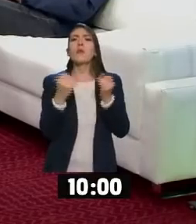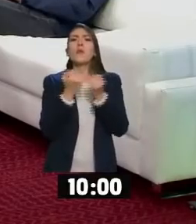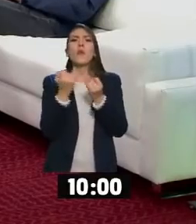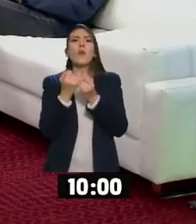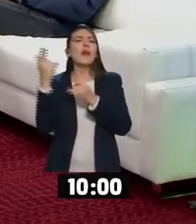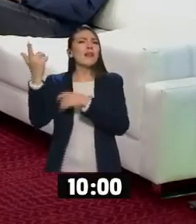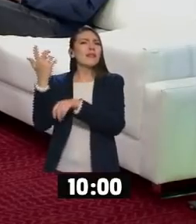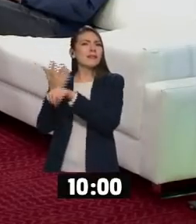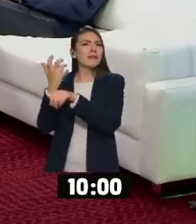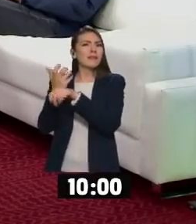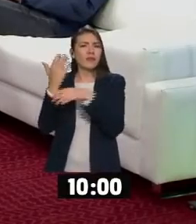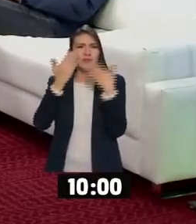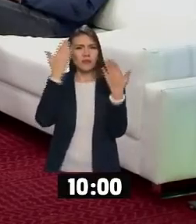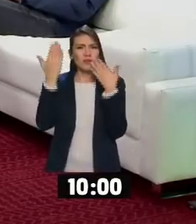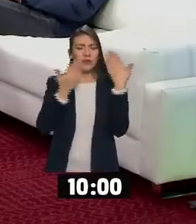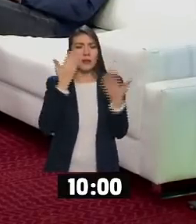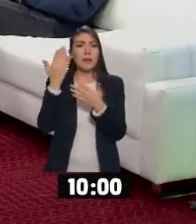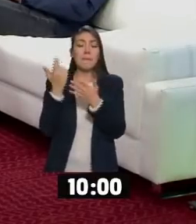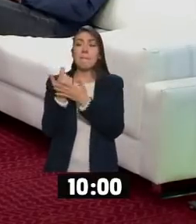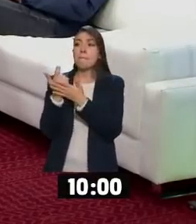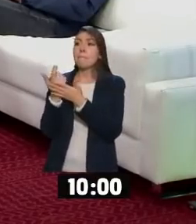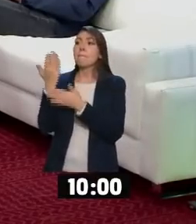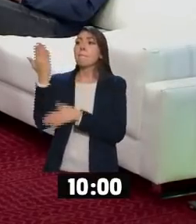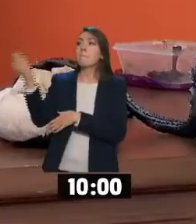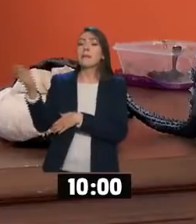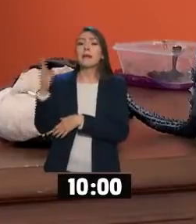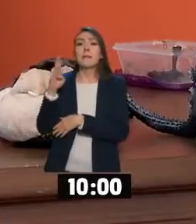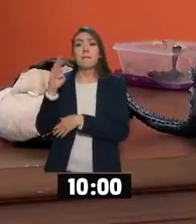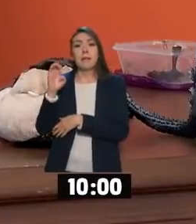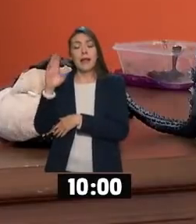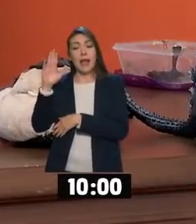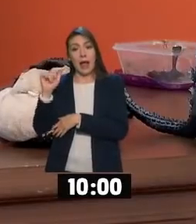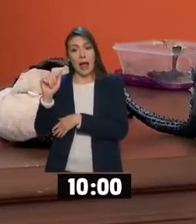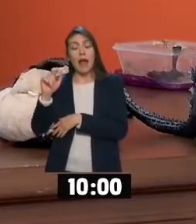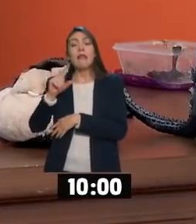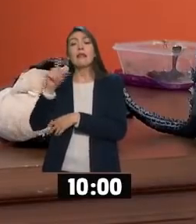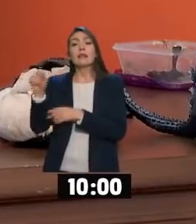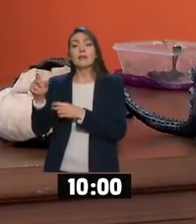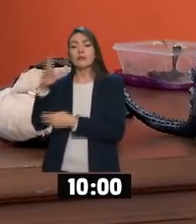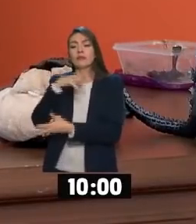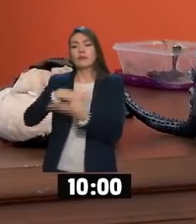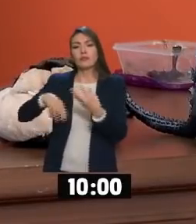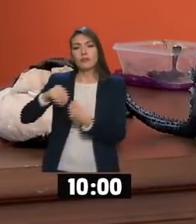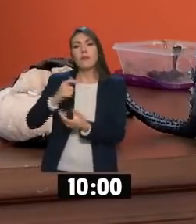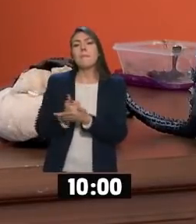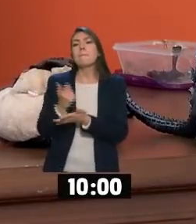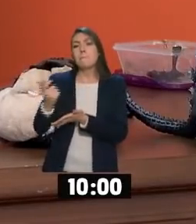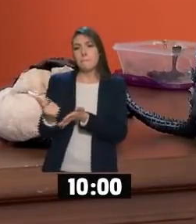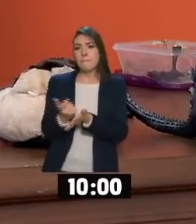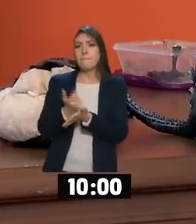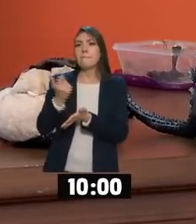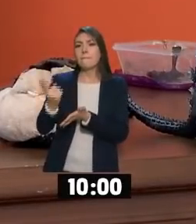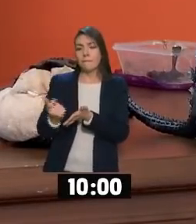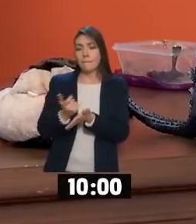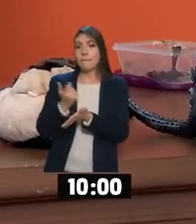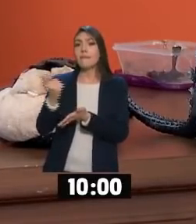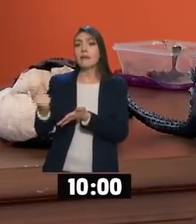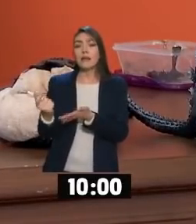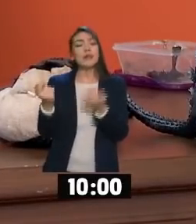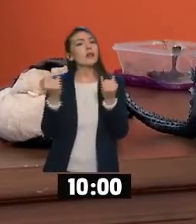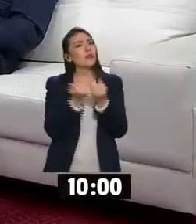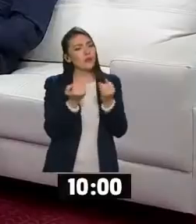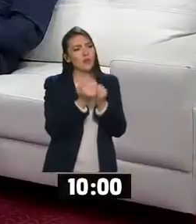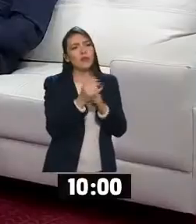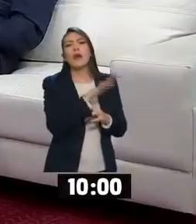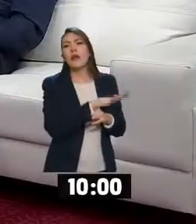vida trabajando para pagar. Acá ellos tendrían que devolverle al pueblo porque el pueblo pagó sus estudios. Es lo mismo.